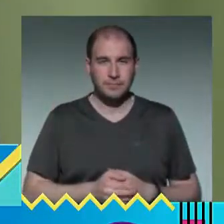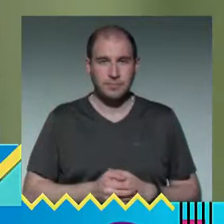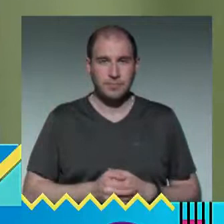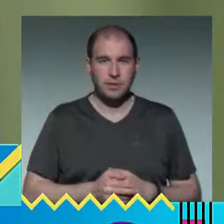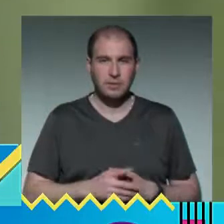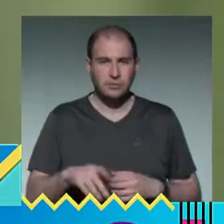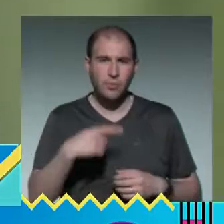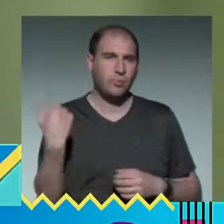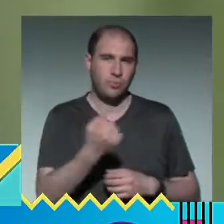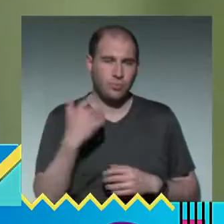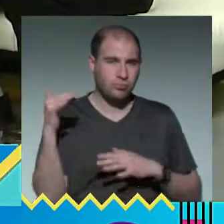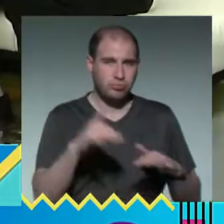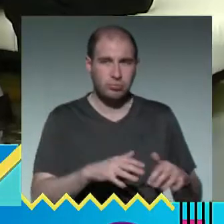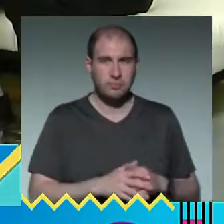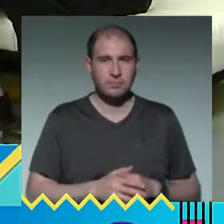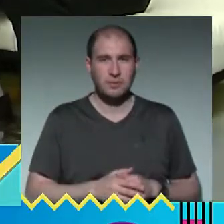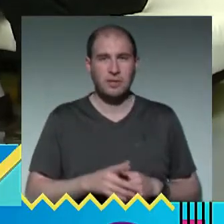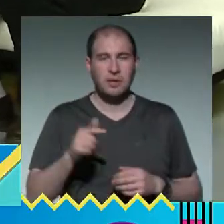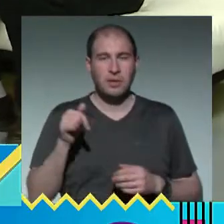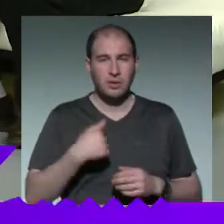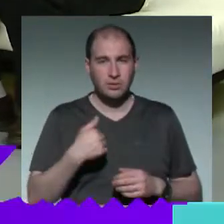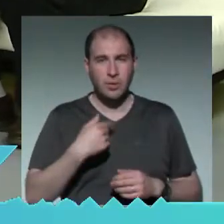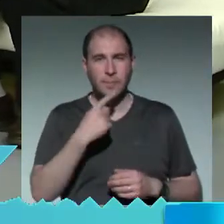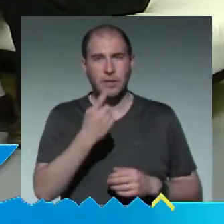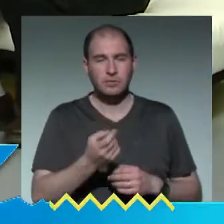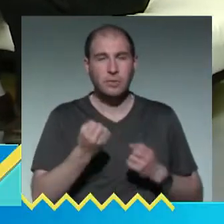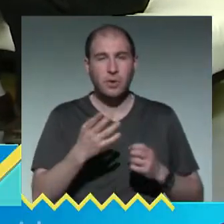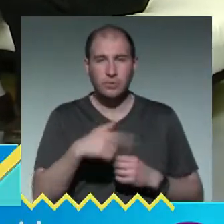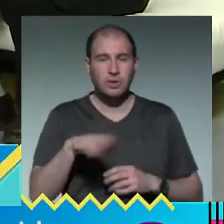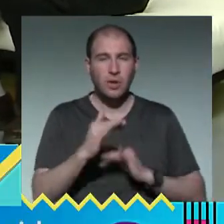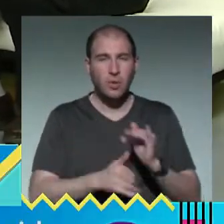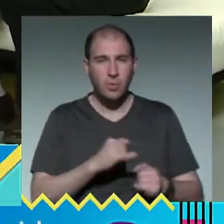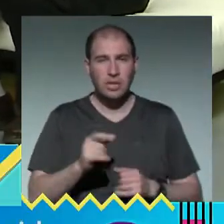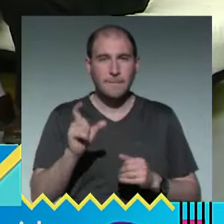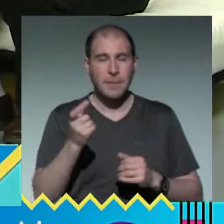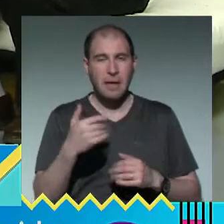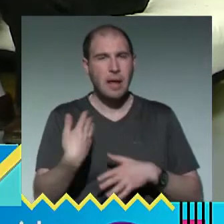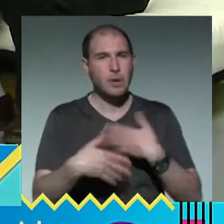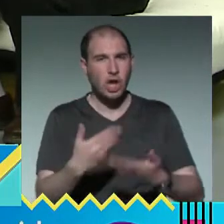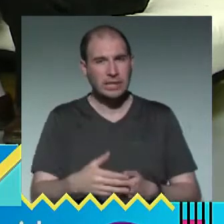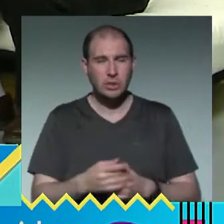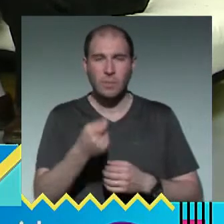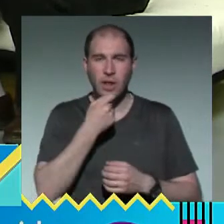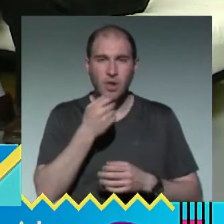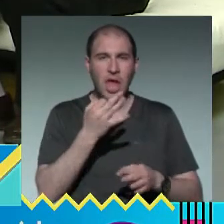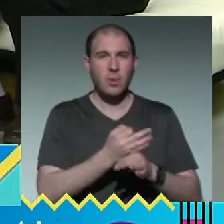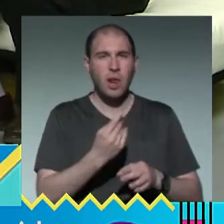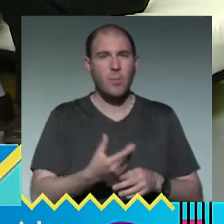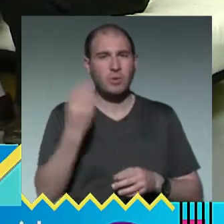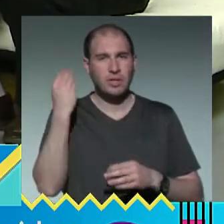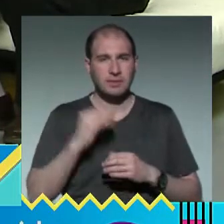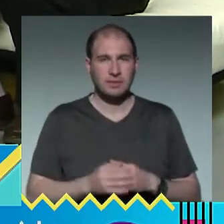tuvieron mucha preponderancia, ¿no? Bien. Bueno, yo les quiero preguntar, porque ustedes han hablado y han traído el concepto de progreso. Y por ejemplo, en la escuela muchas